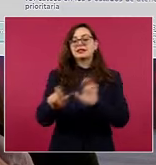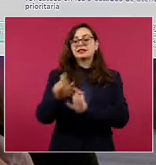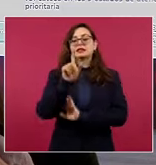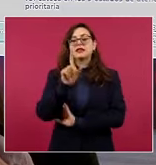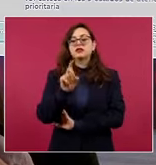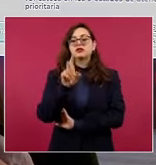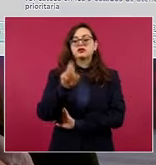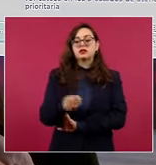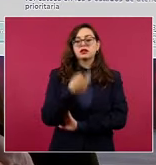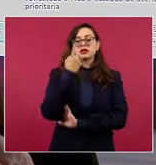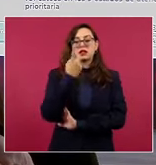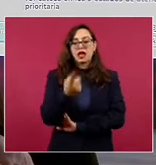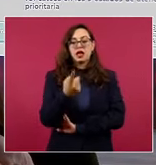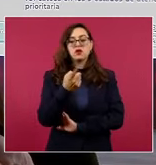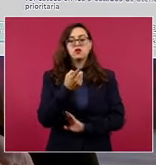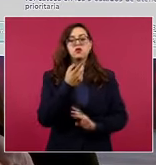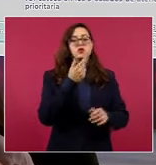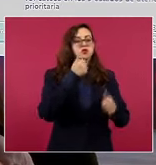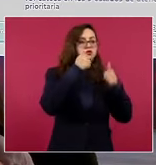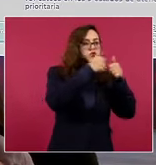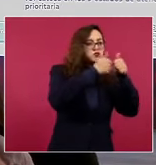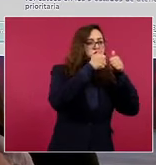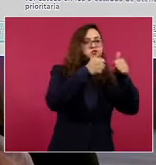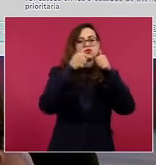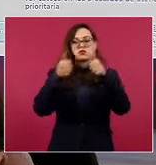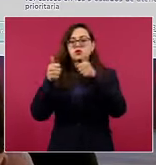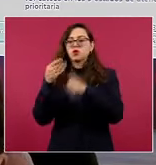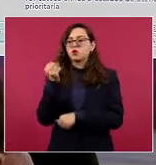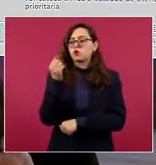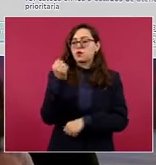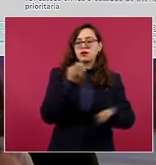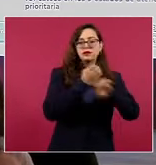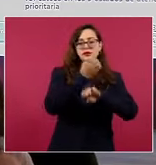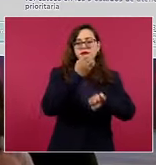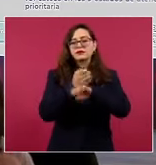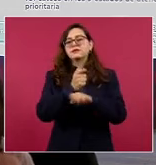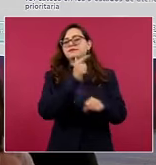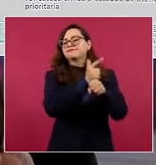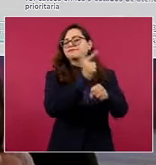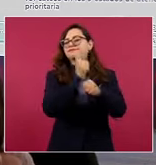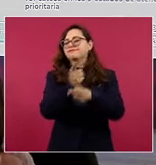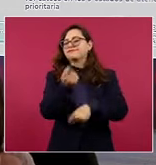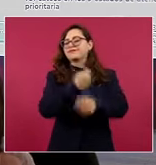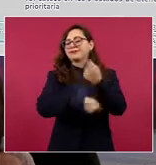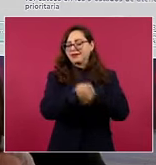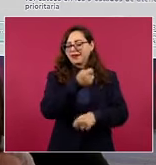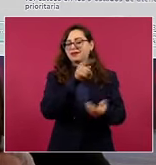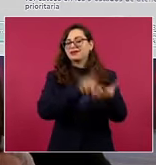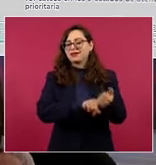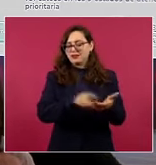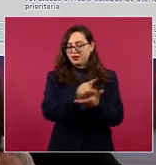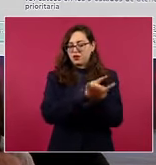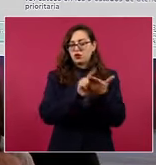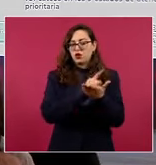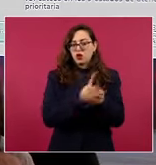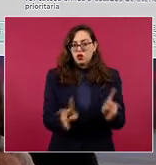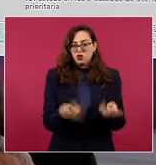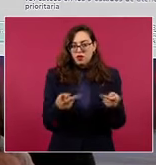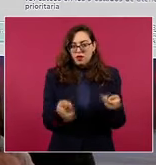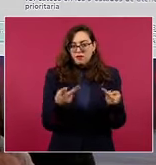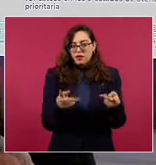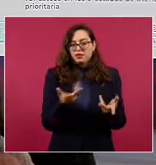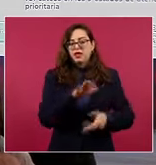9 estados de atención prioritaria, enfocado a esas tienditas donde venden las drogas, las donde se acumulan, donde